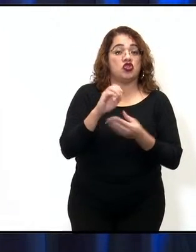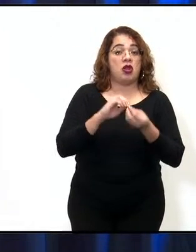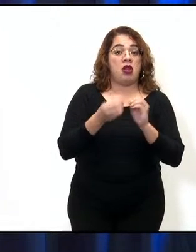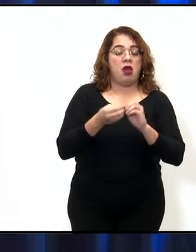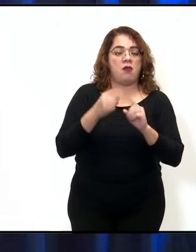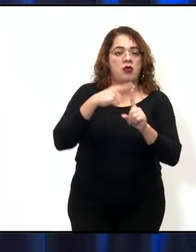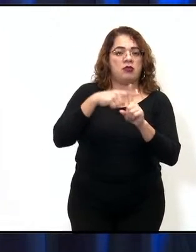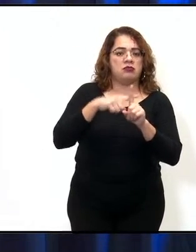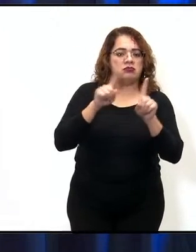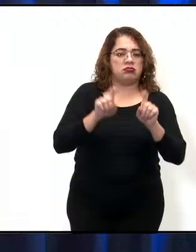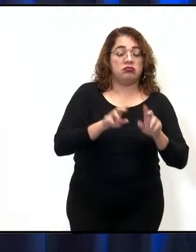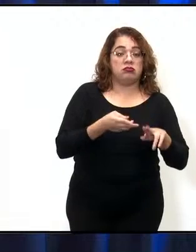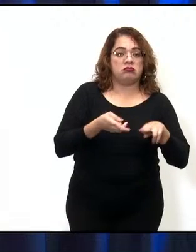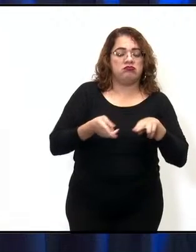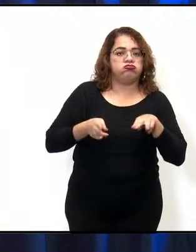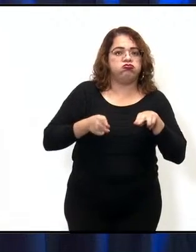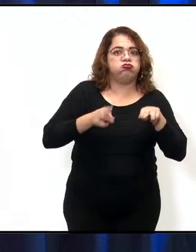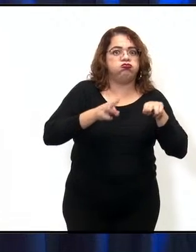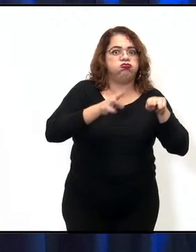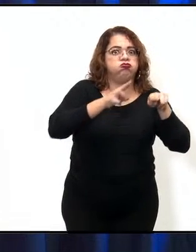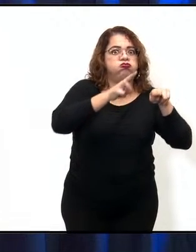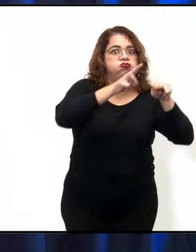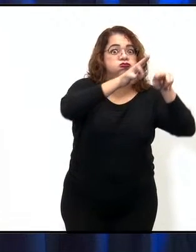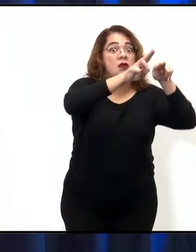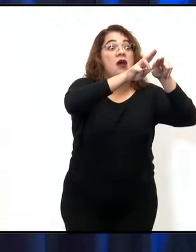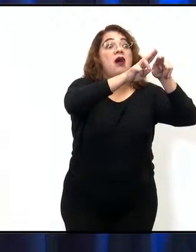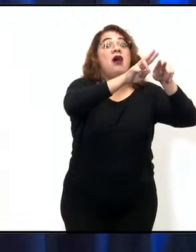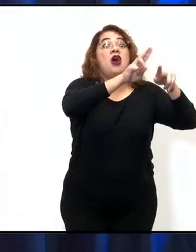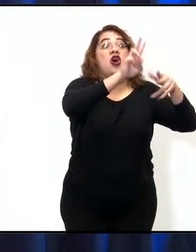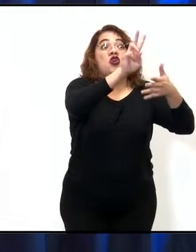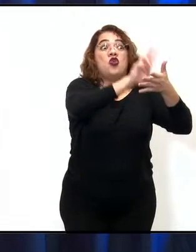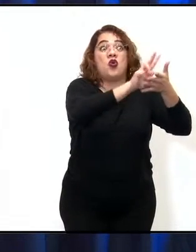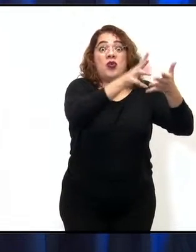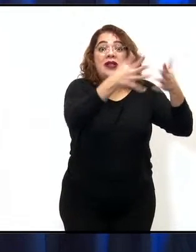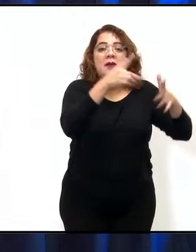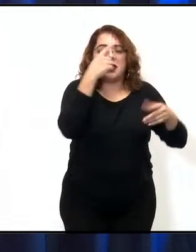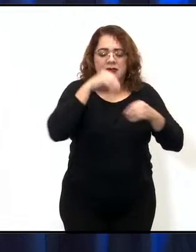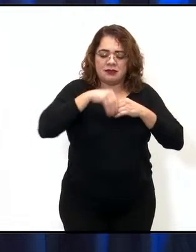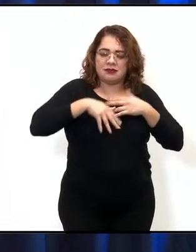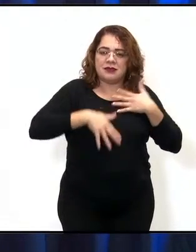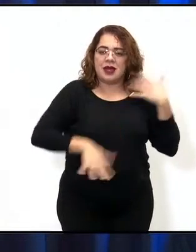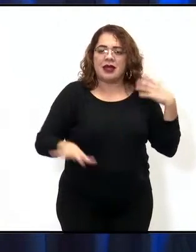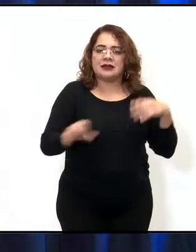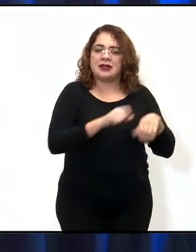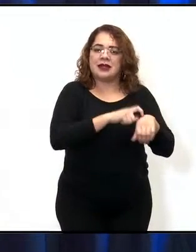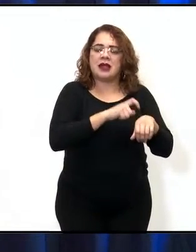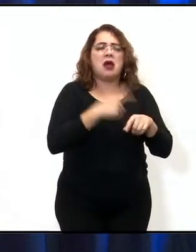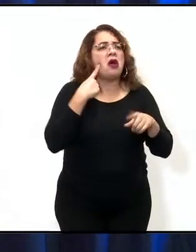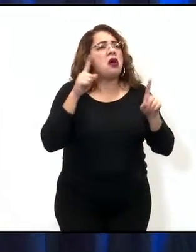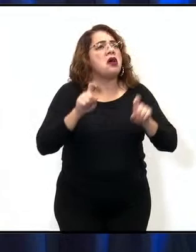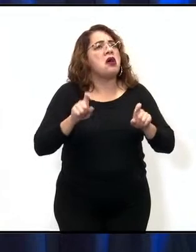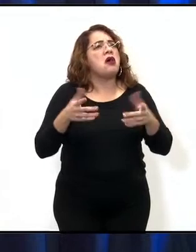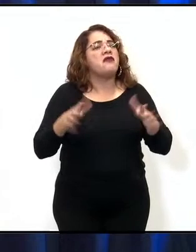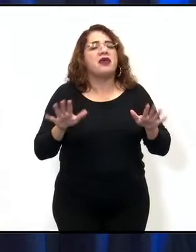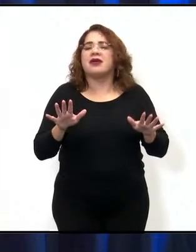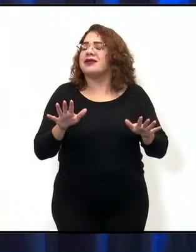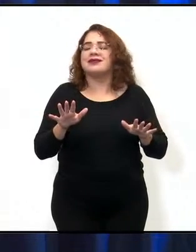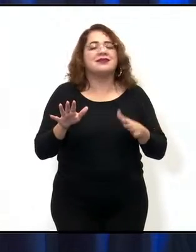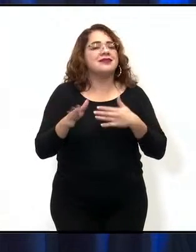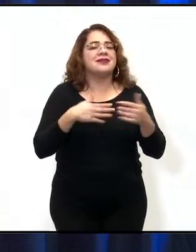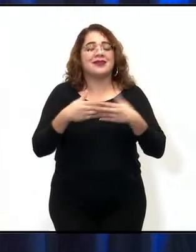semanas después. Desde el Día de Acción de Gracias, la cantidad de residentes de Long Beach hospitalizados con